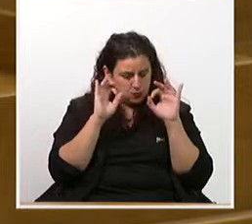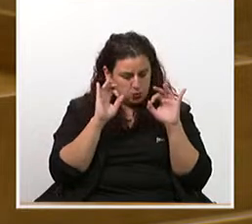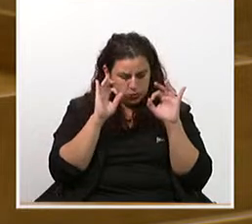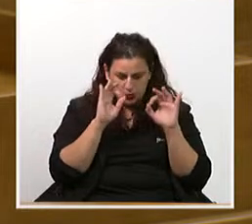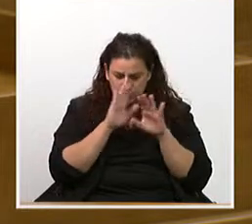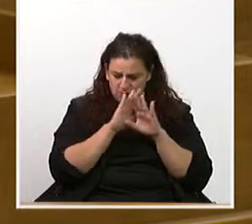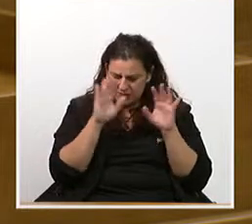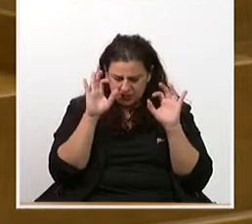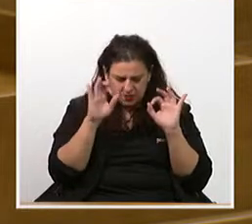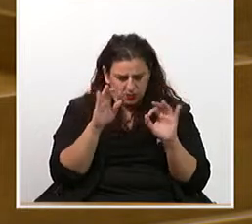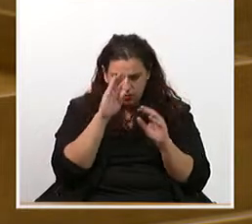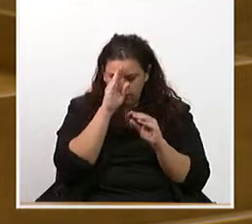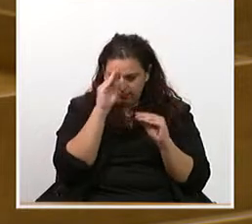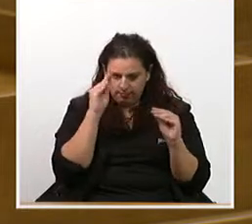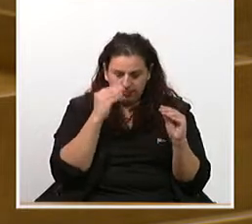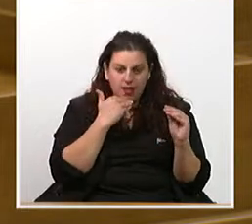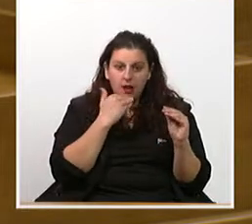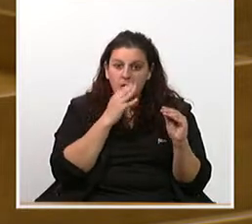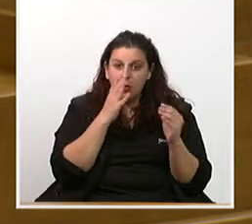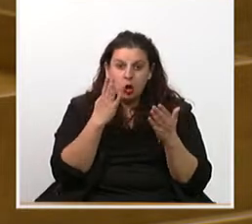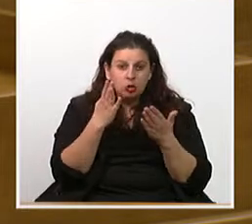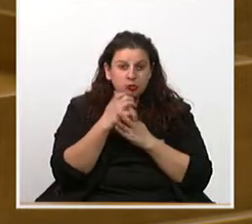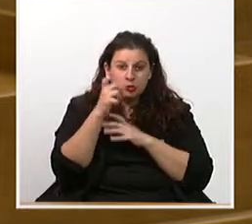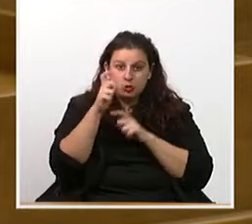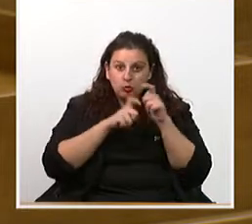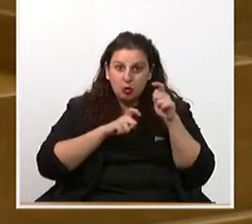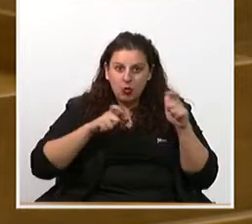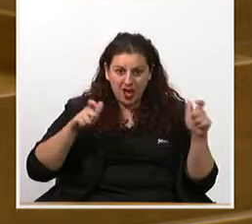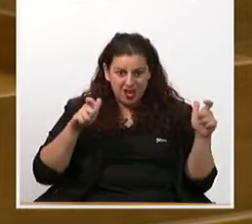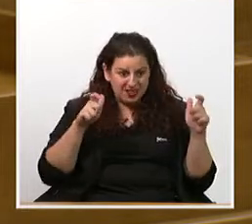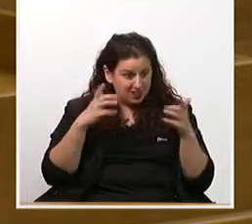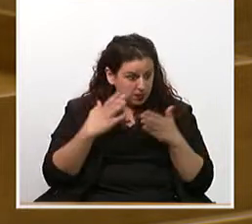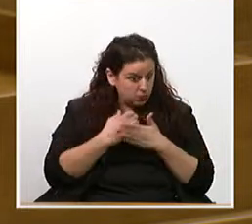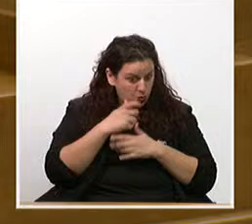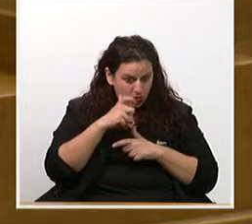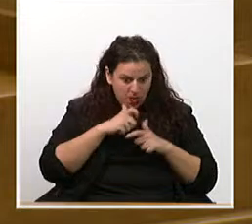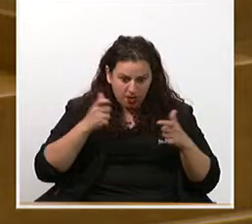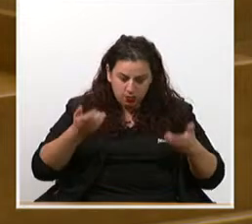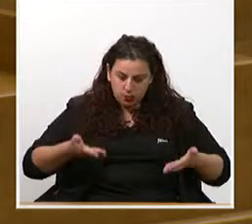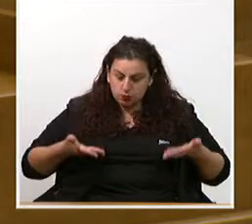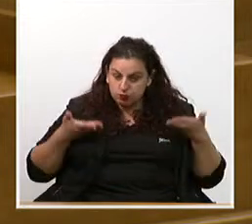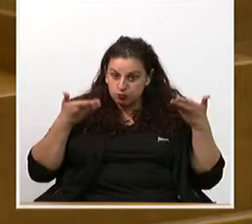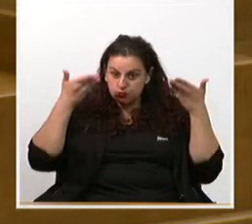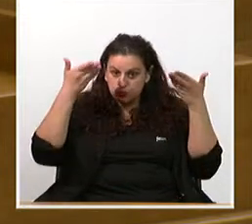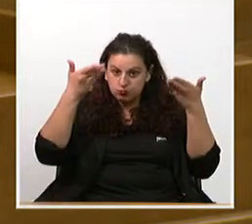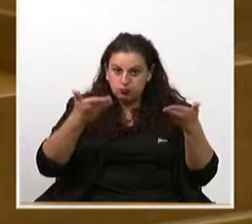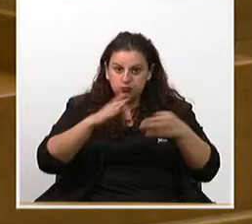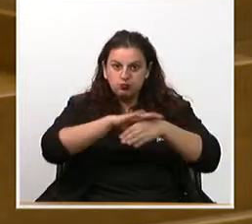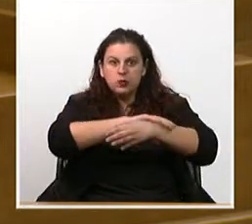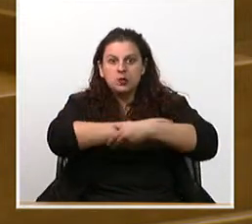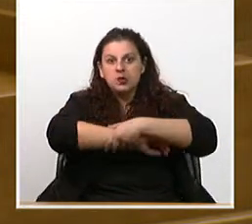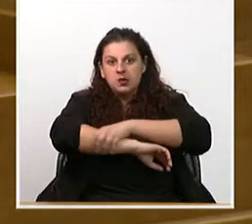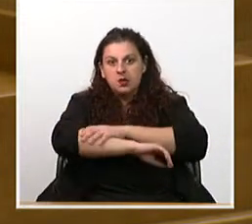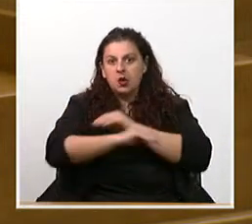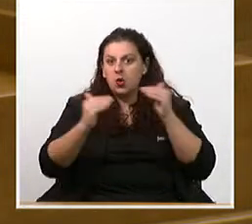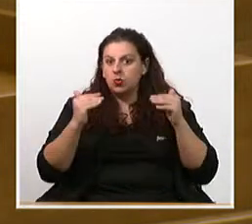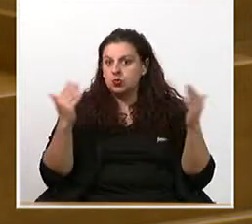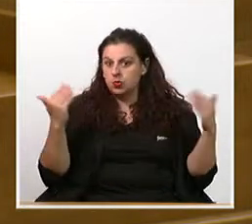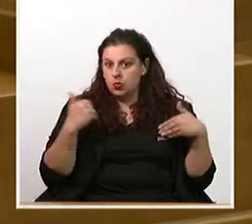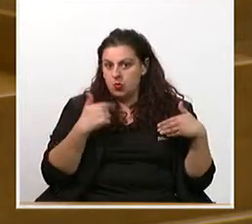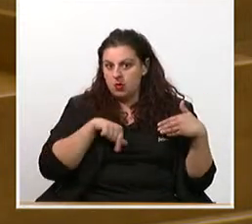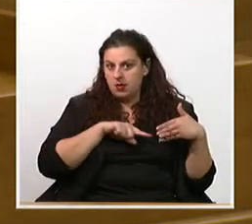es seguro porque cuando todo el mundo todo el mundo sin excepción ha puesto lo mejor de sí mismo sería Injusto por mi parte hacer una